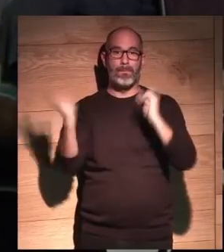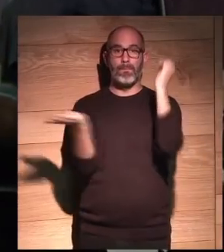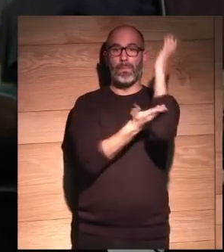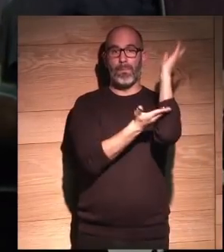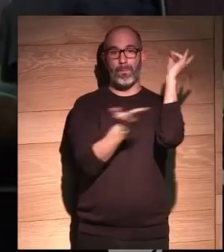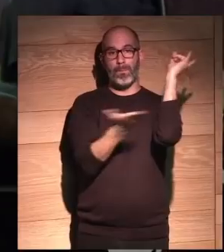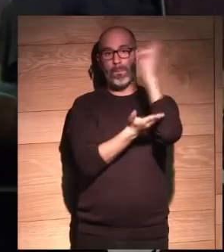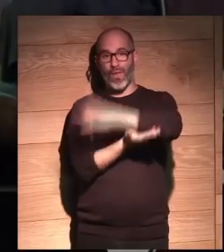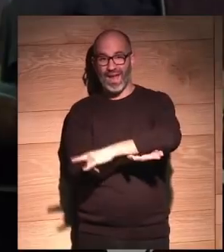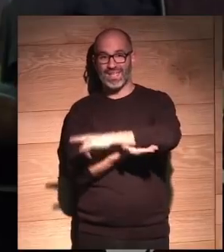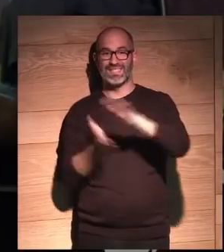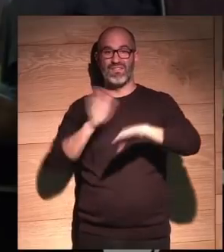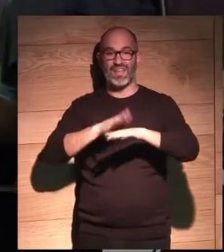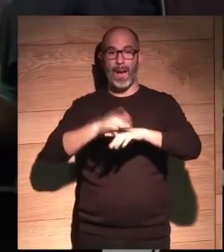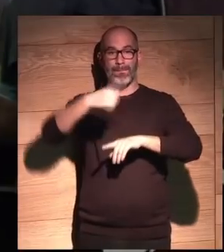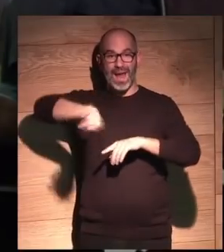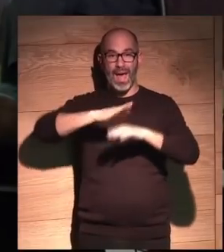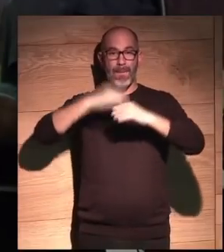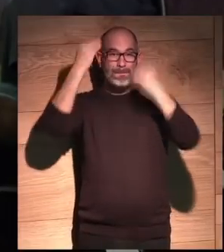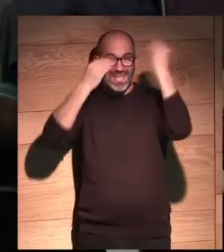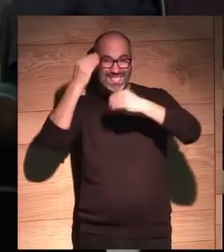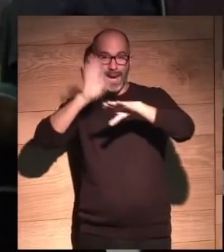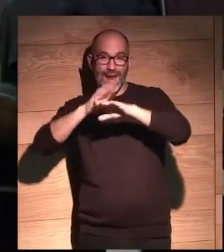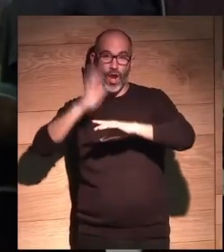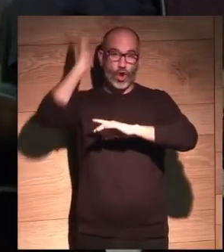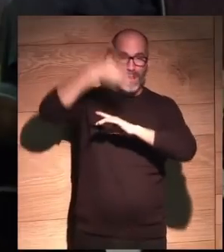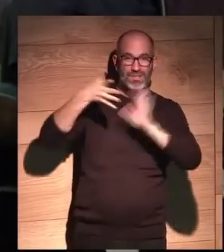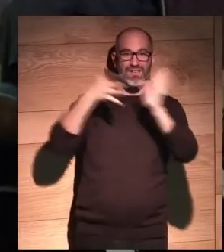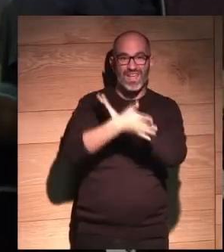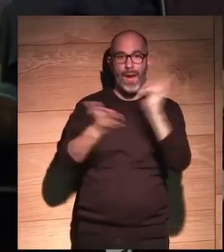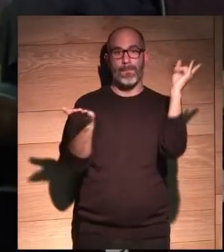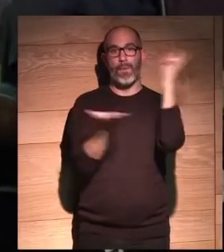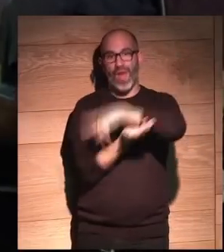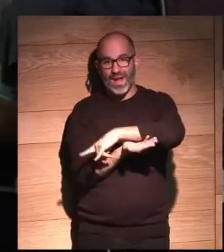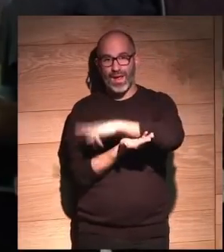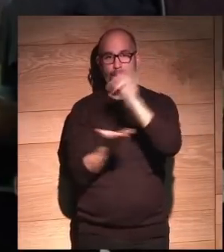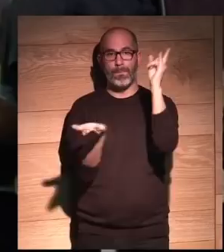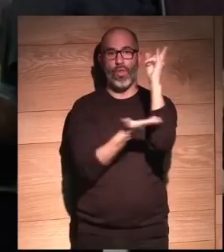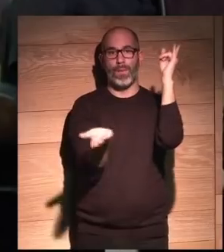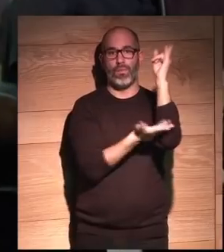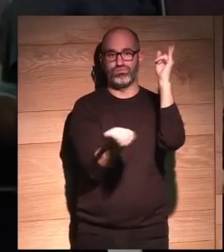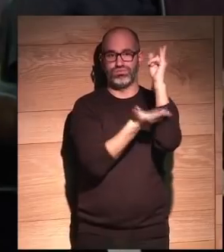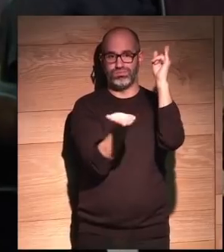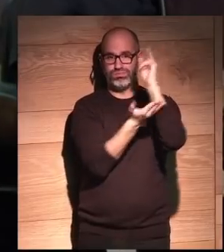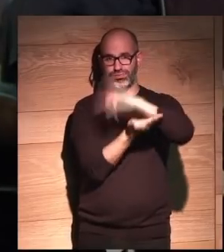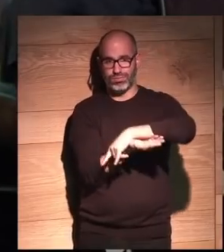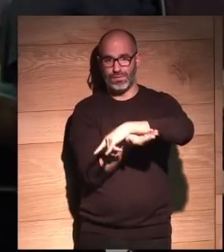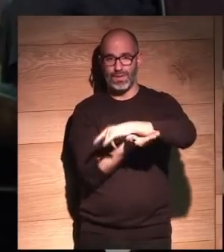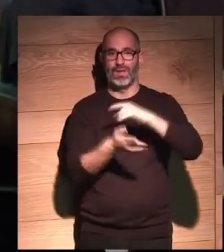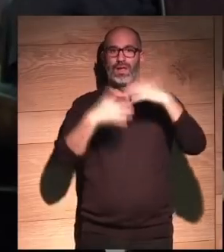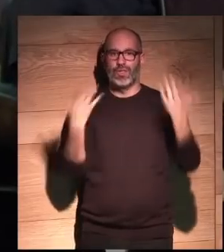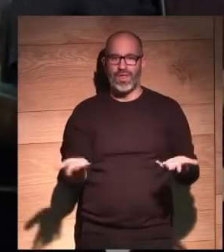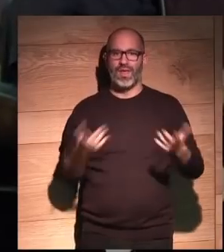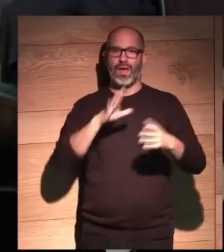Es decir, pensar, para los romanos era podar. Esto es muy bueno, José Antonio, ¿verdad? Pensar es un proceso de poda permanente. Y entonces,